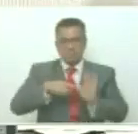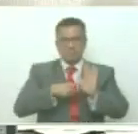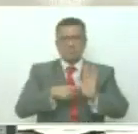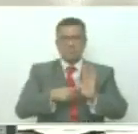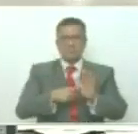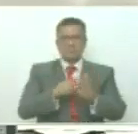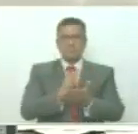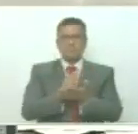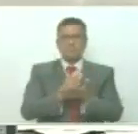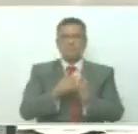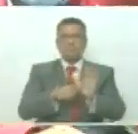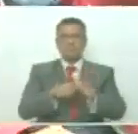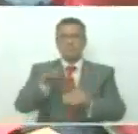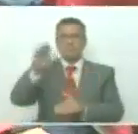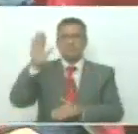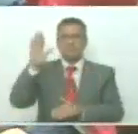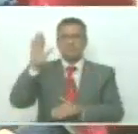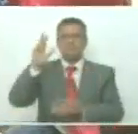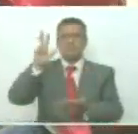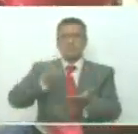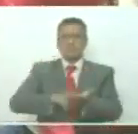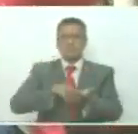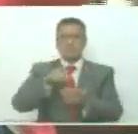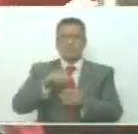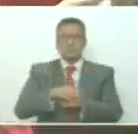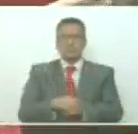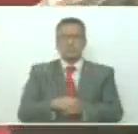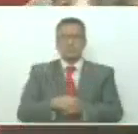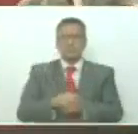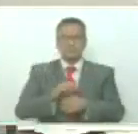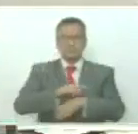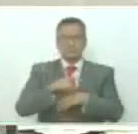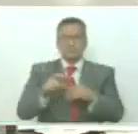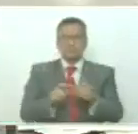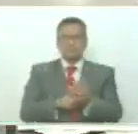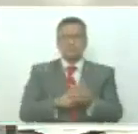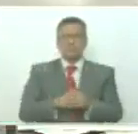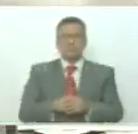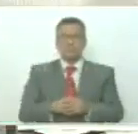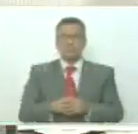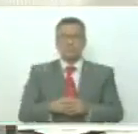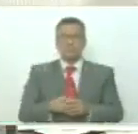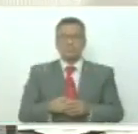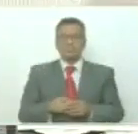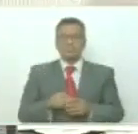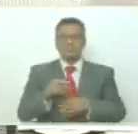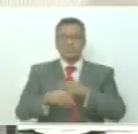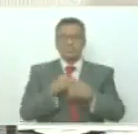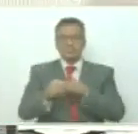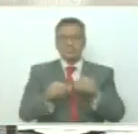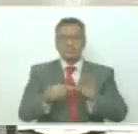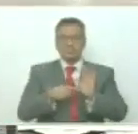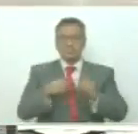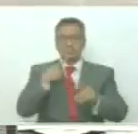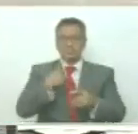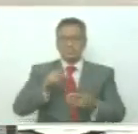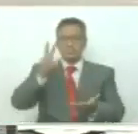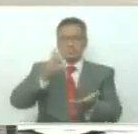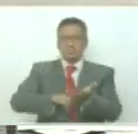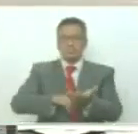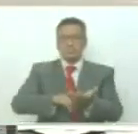con la señal de costumbre. Queda aprobado por unanimidad. En consecuencia, se declara